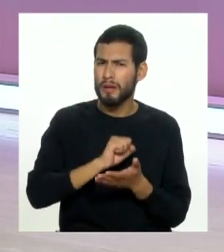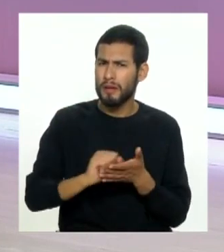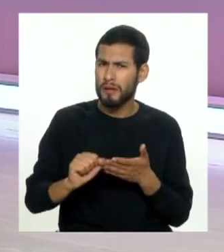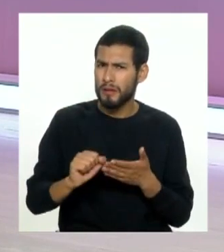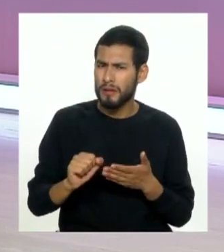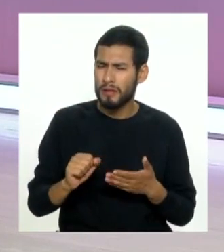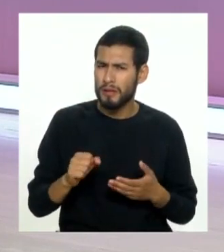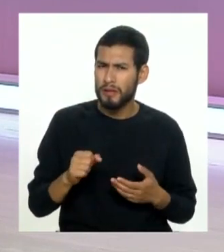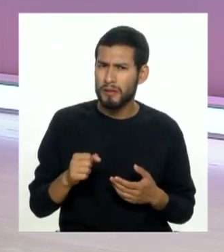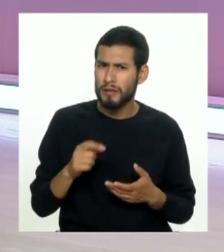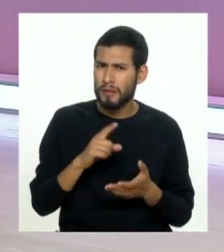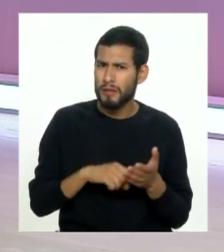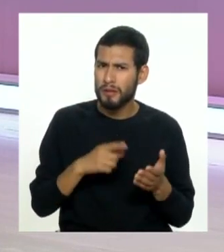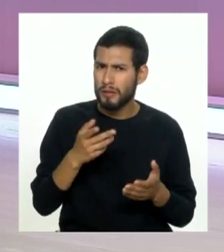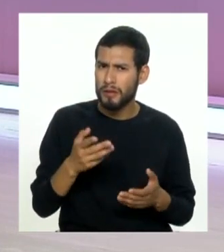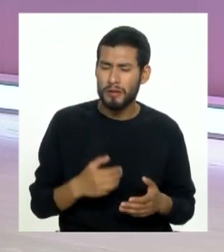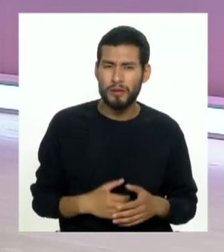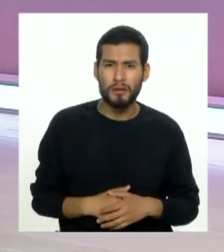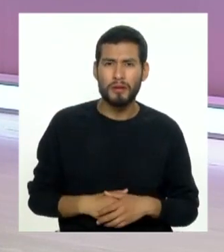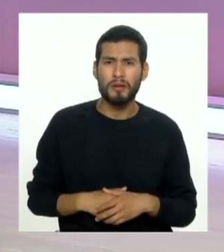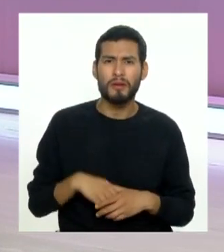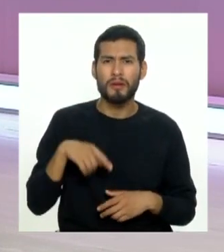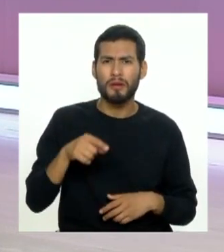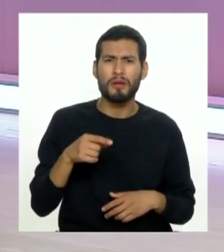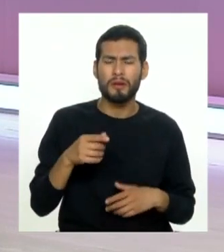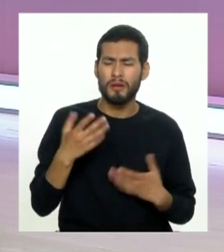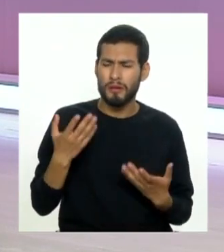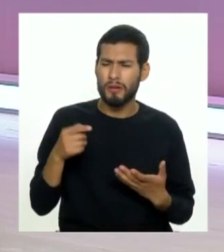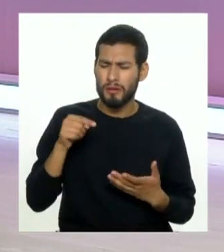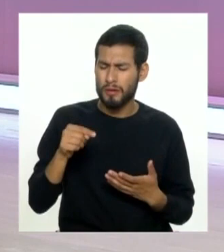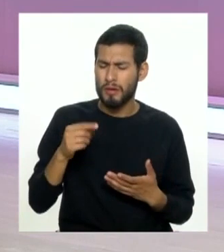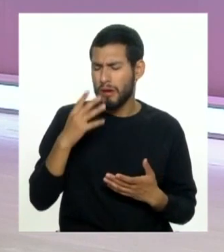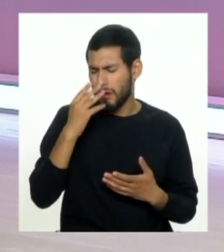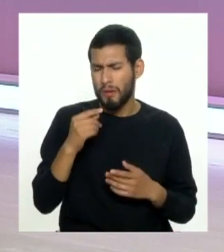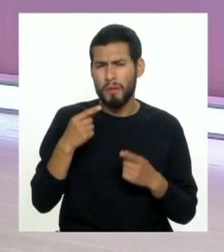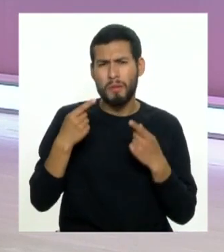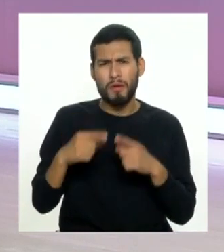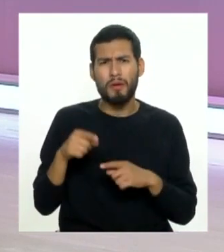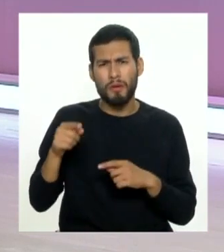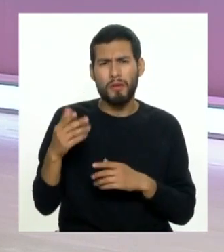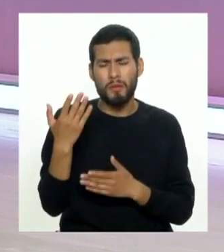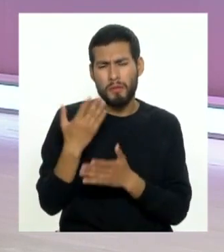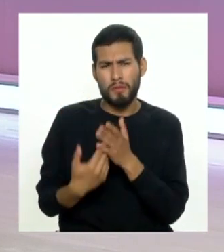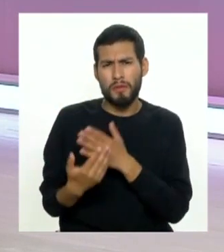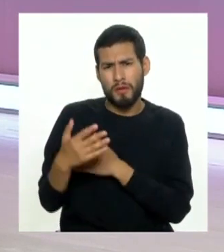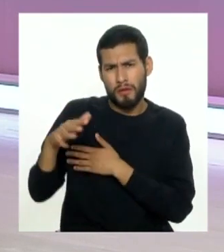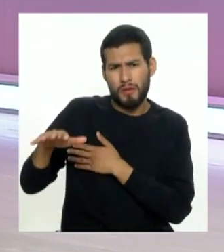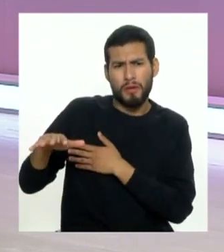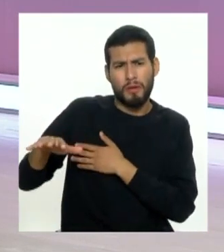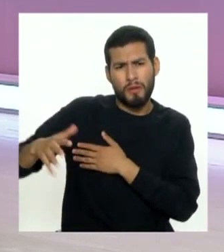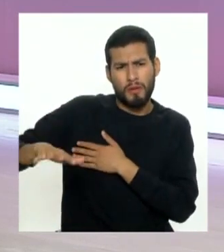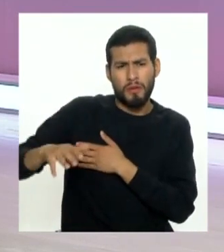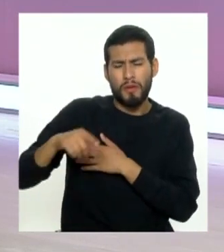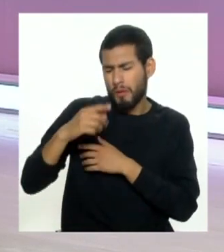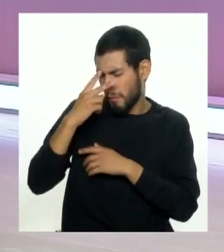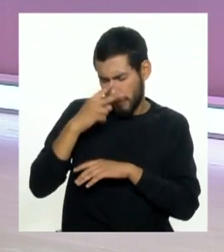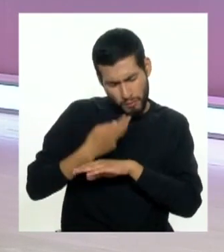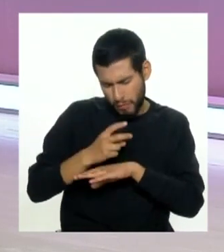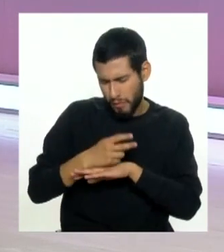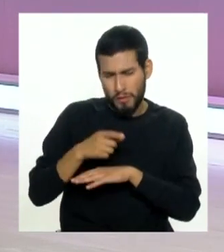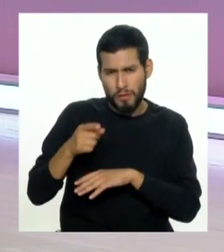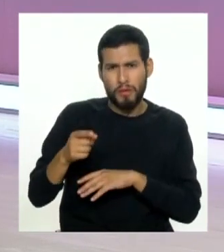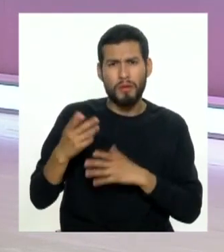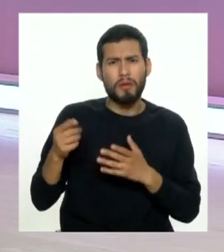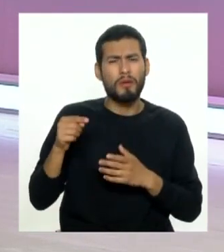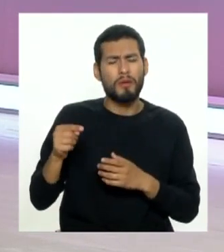meses? Su piecito encoge, estira y después hay un momento que su manito se pierde el conocimiento y se vuelve de